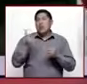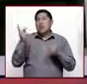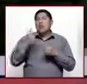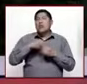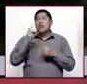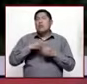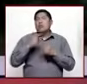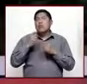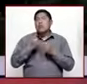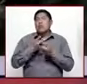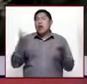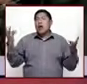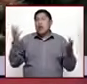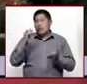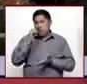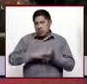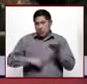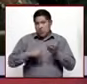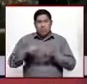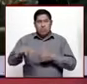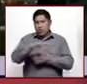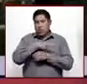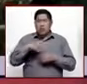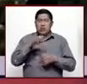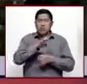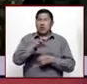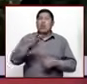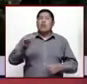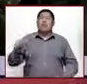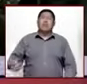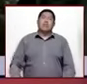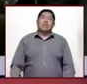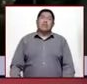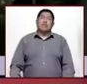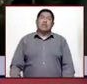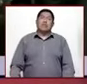participado en varios secuestros en el trópico de Cochabamba.